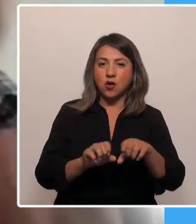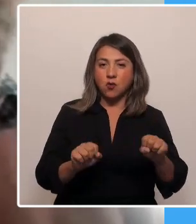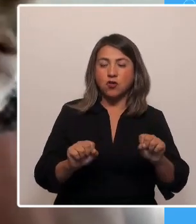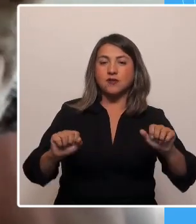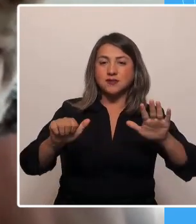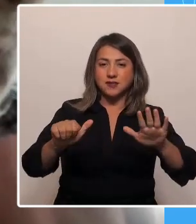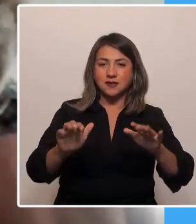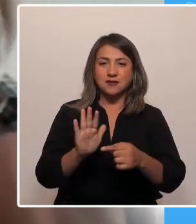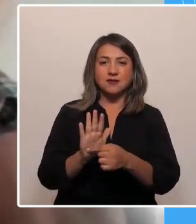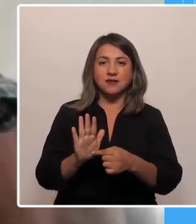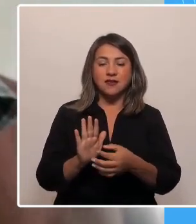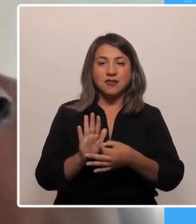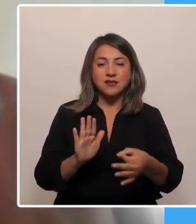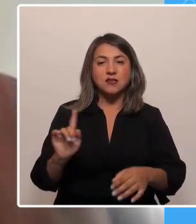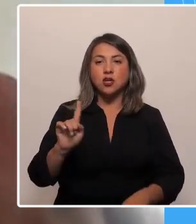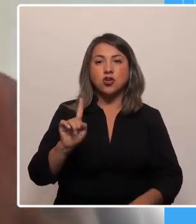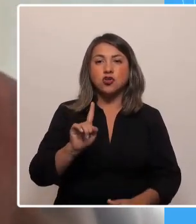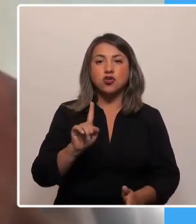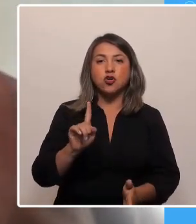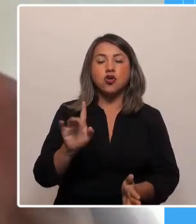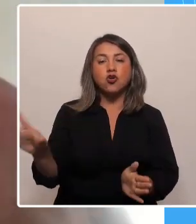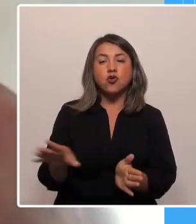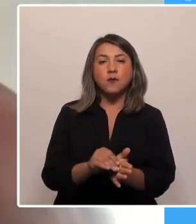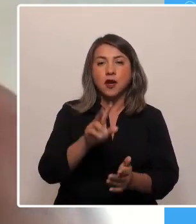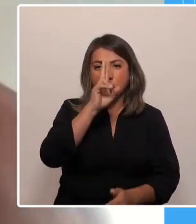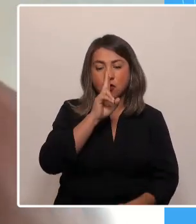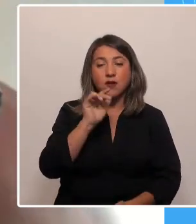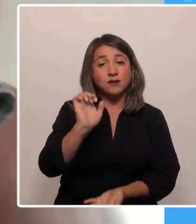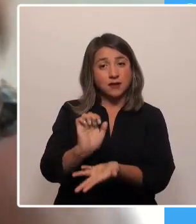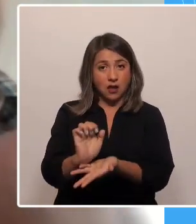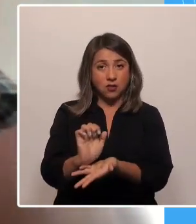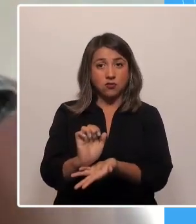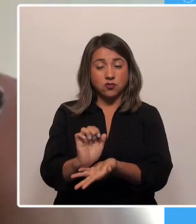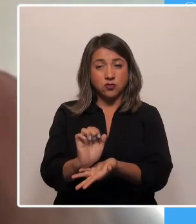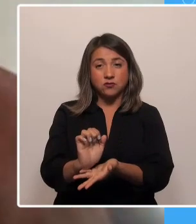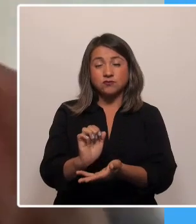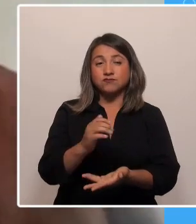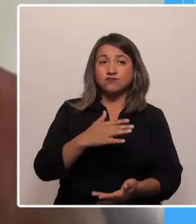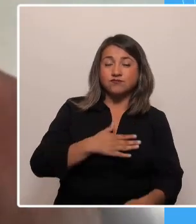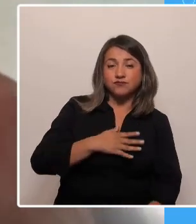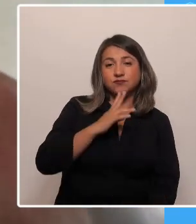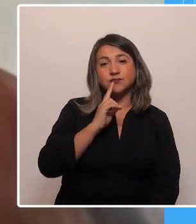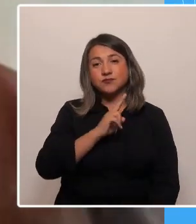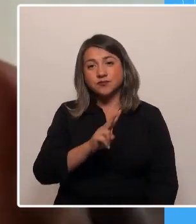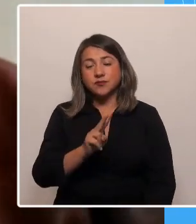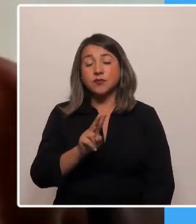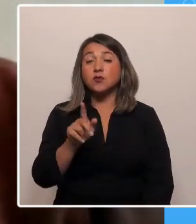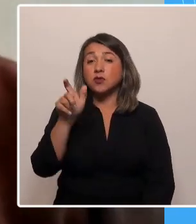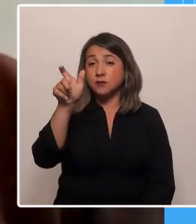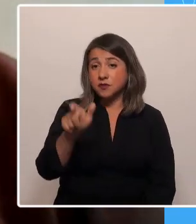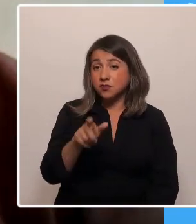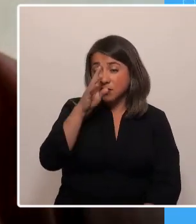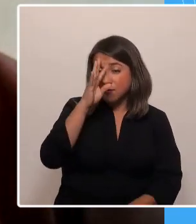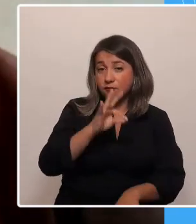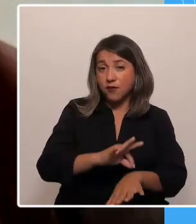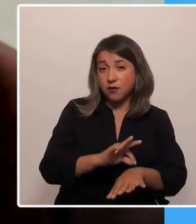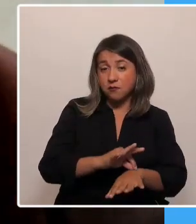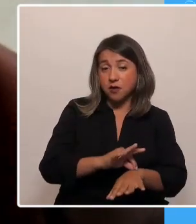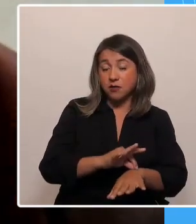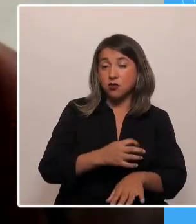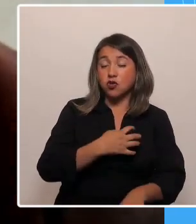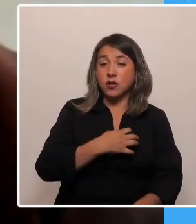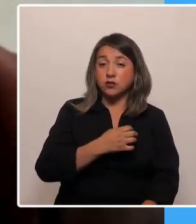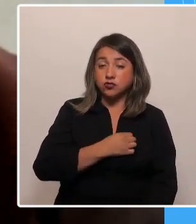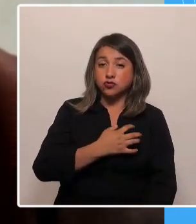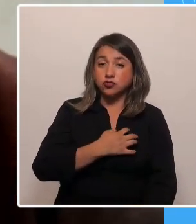con respecto a no duplicar el rol del Estado. Me parece que si una persona está enferma del corazón,